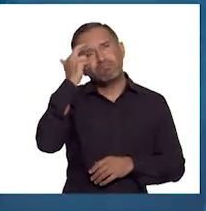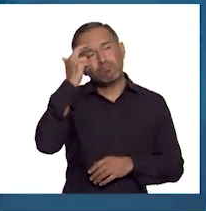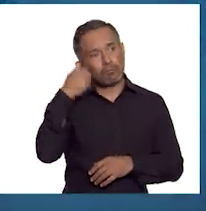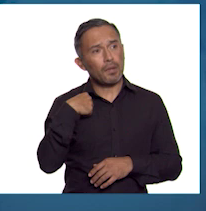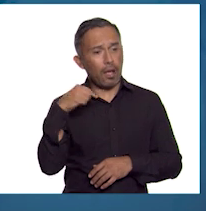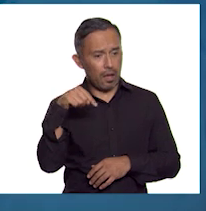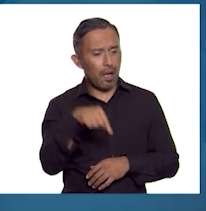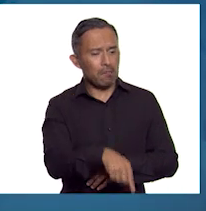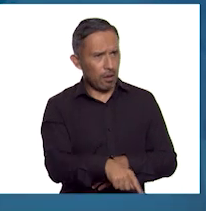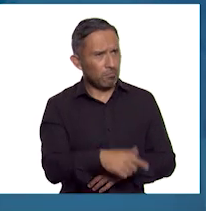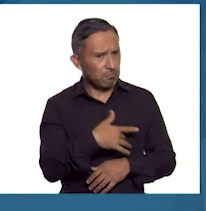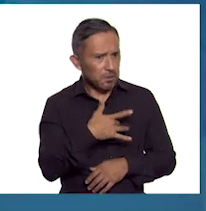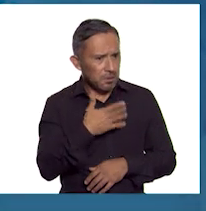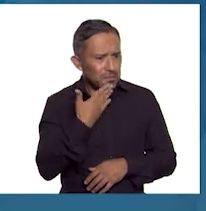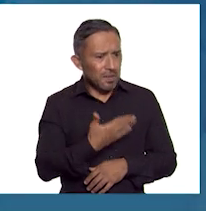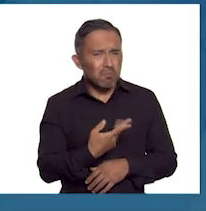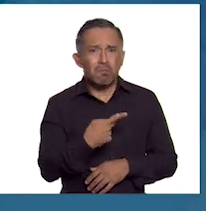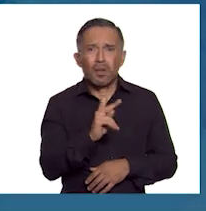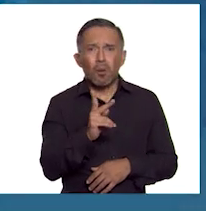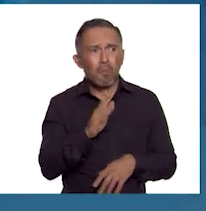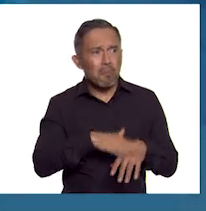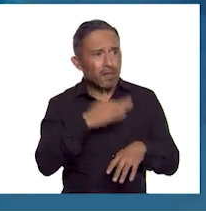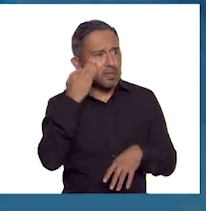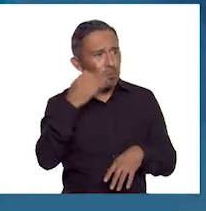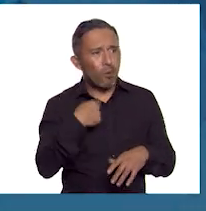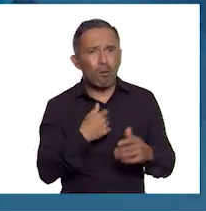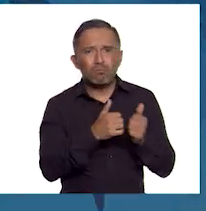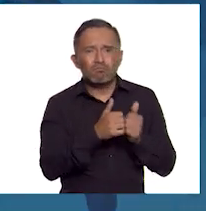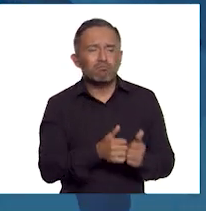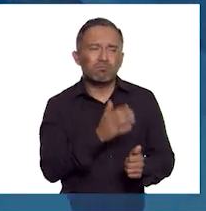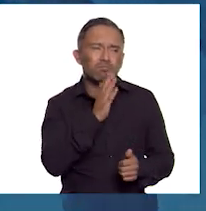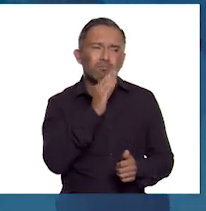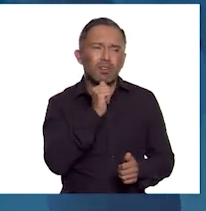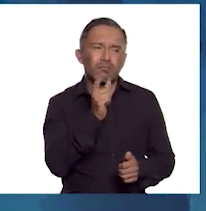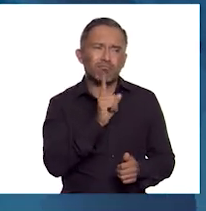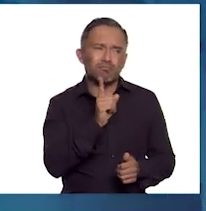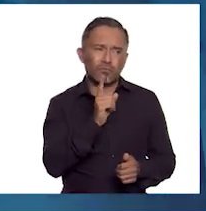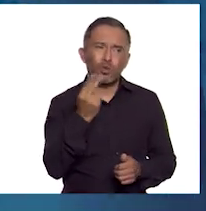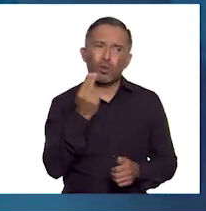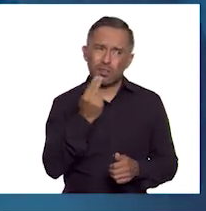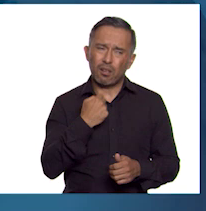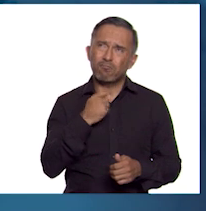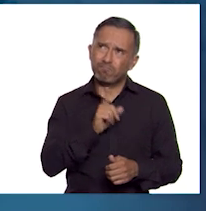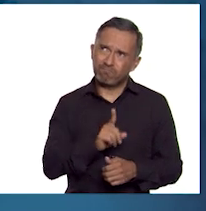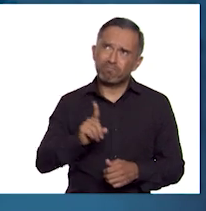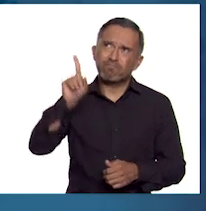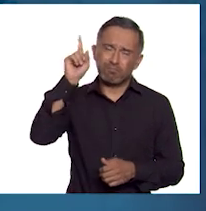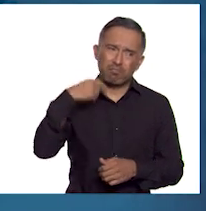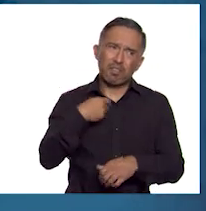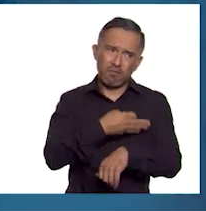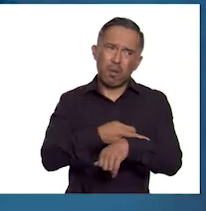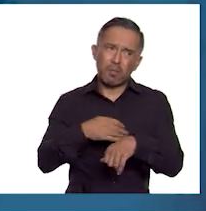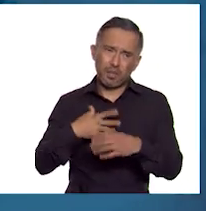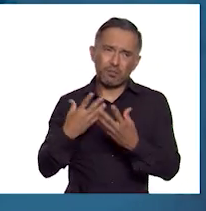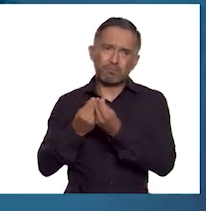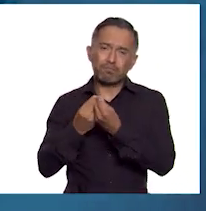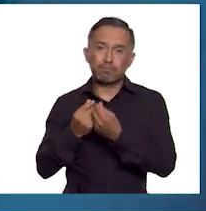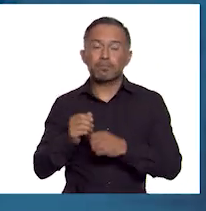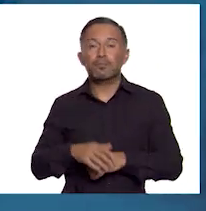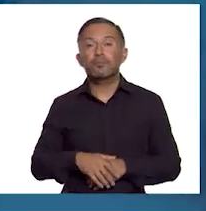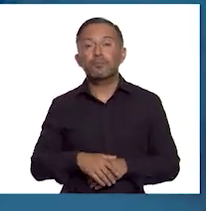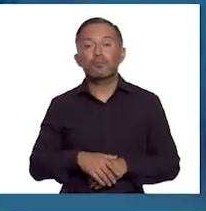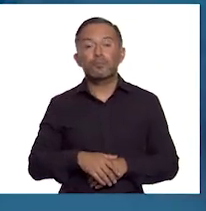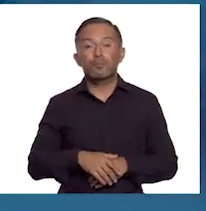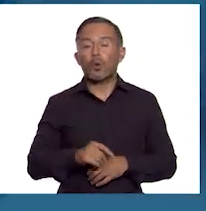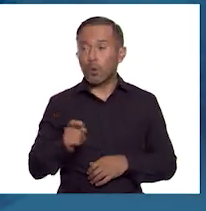muy bien, no puedo permanecer más tiempo con usted. Tengo que subir para estar al lado de los míos. Me gusta que quieras